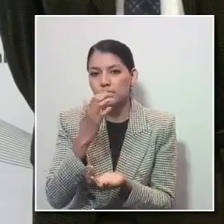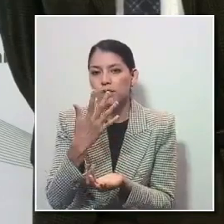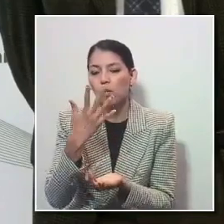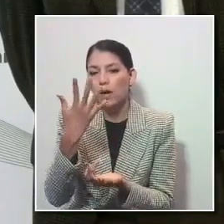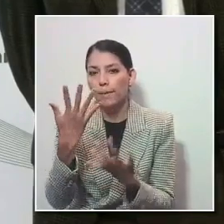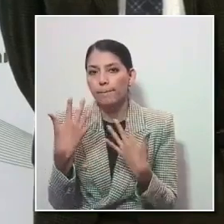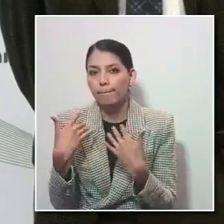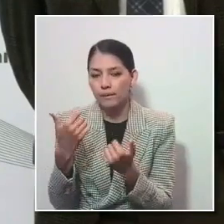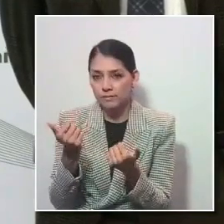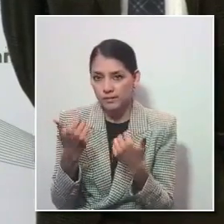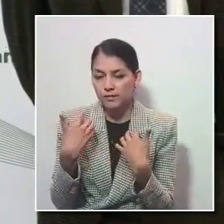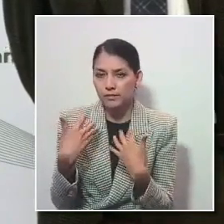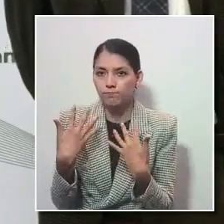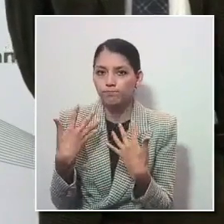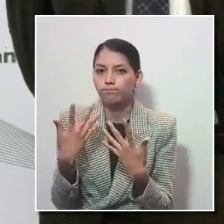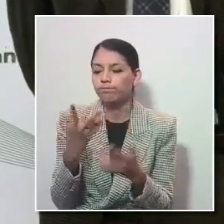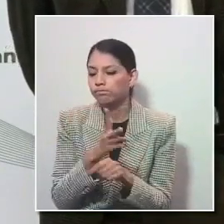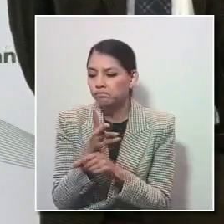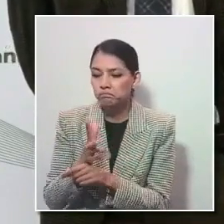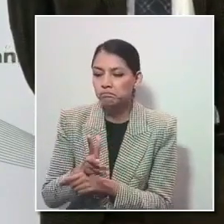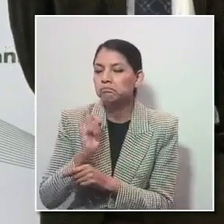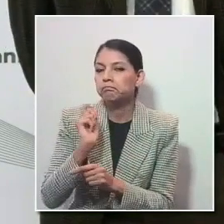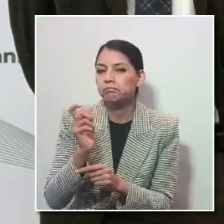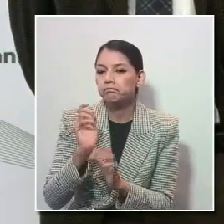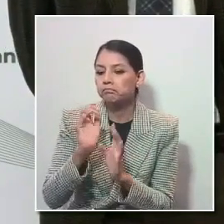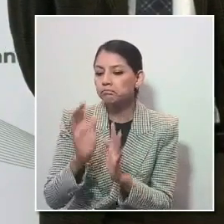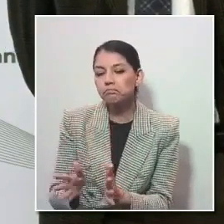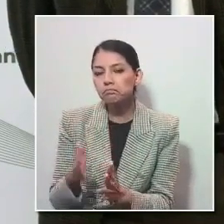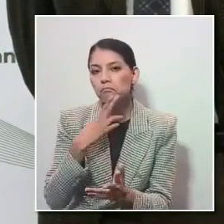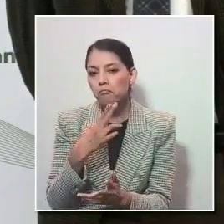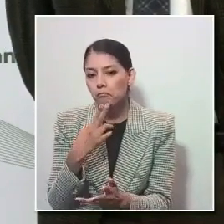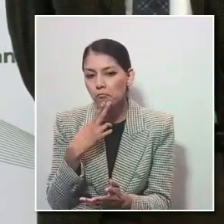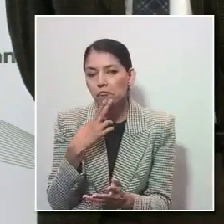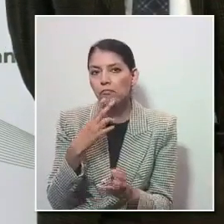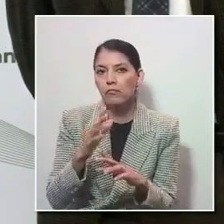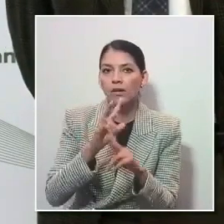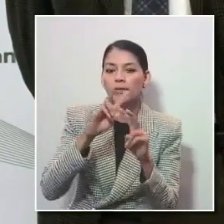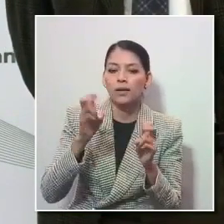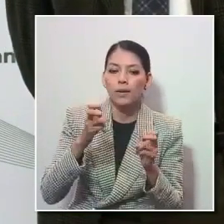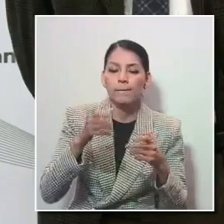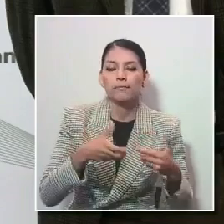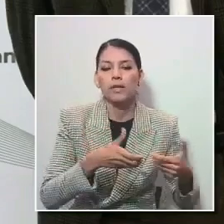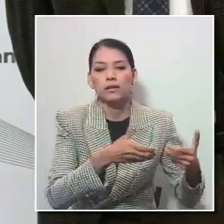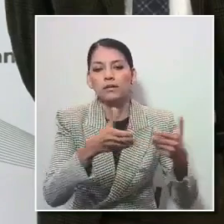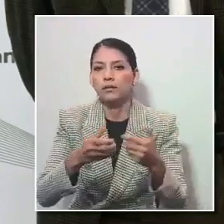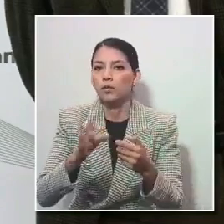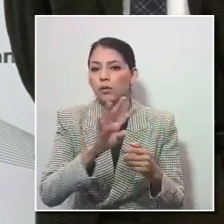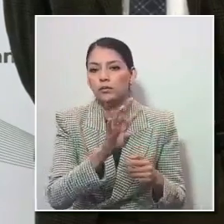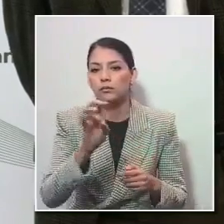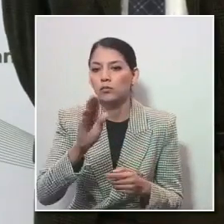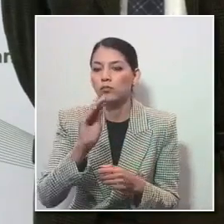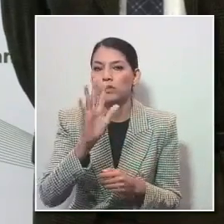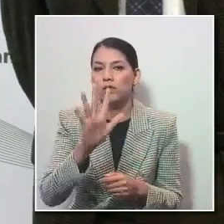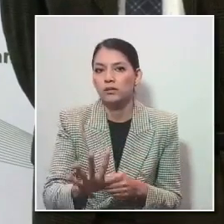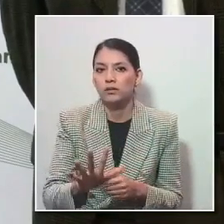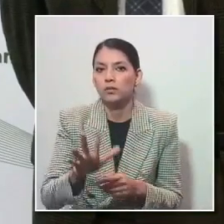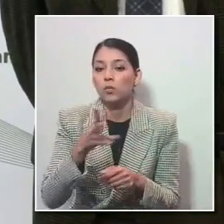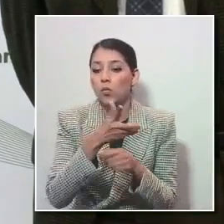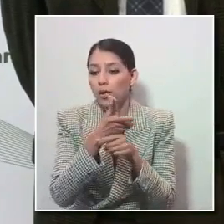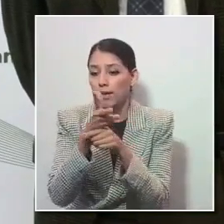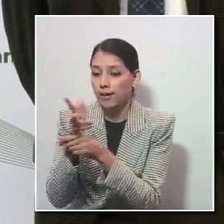Apatzingán, ya está operativo al 100%, ¿qué quiere decir esto? Que funcionan sus arcos carreteros, que funcionan sus 495